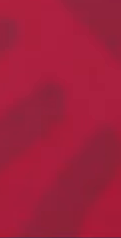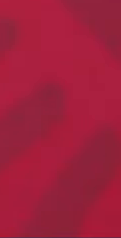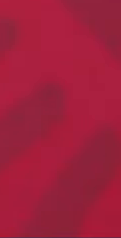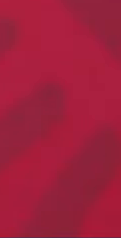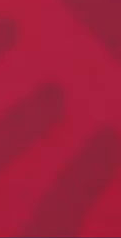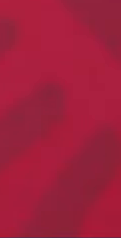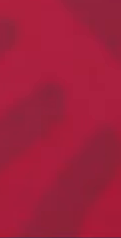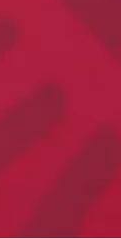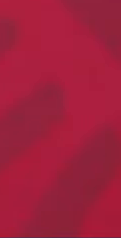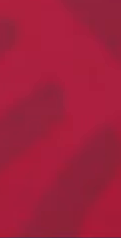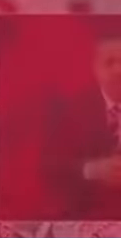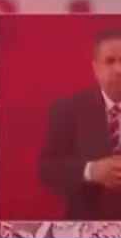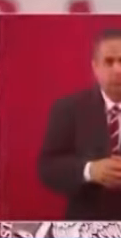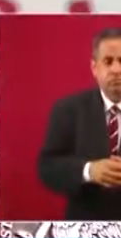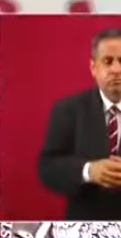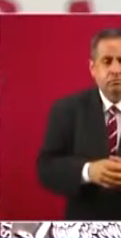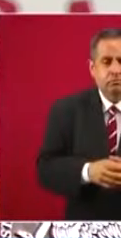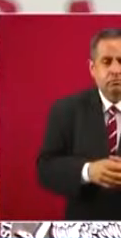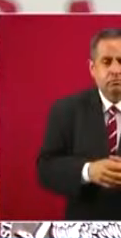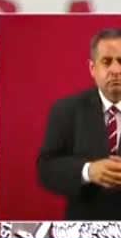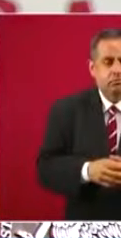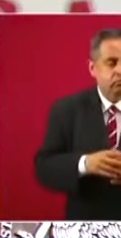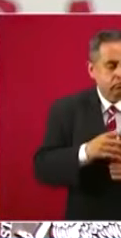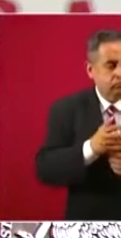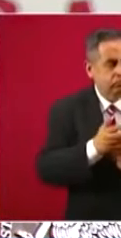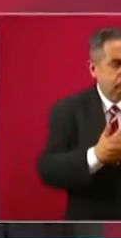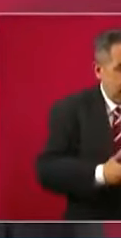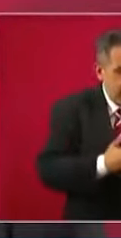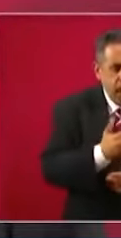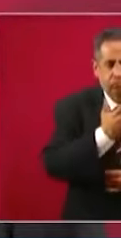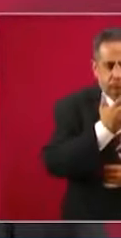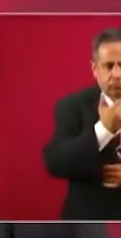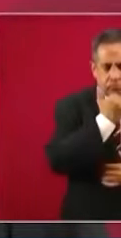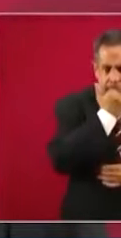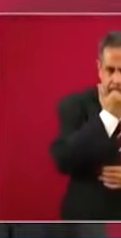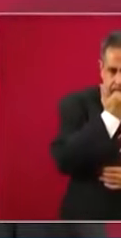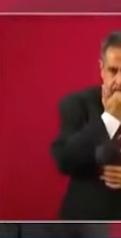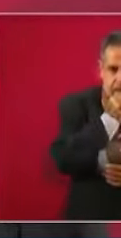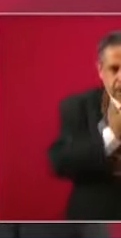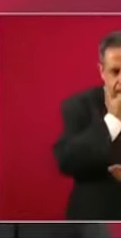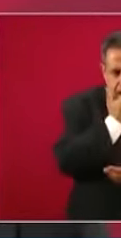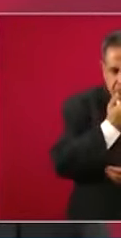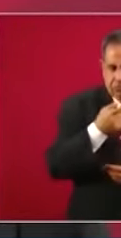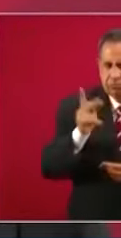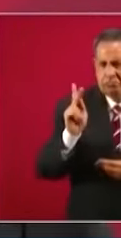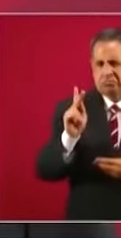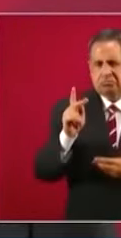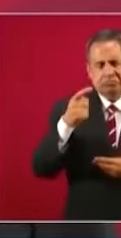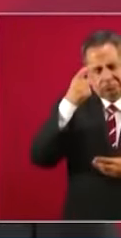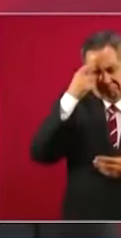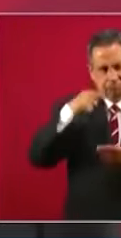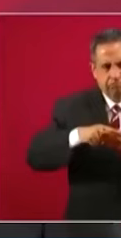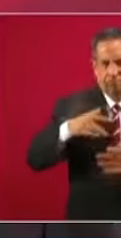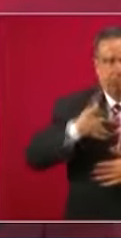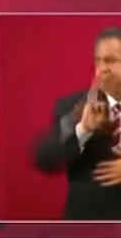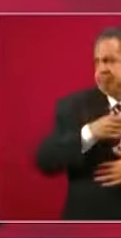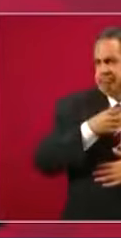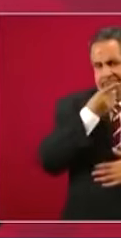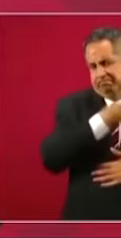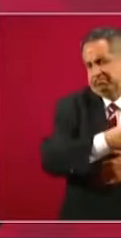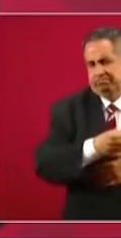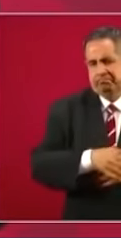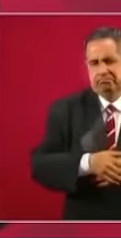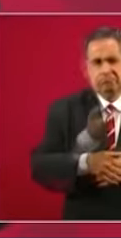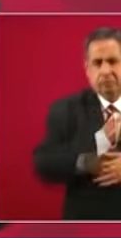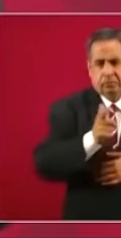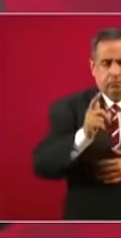sea la mejor forma. Ofrezco disculpa por lo que estoy diciendo, pero yo siempre digo lo que pienso. Y claro